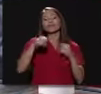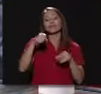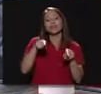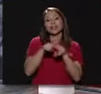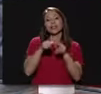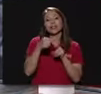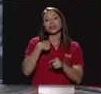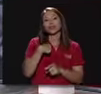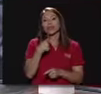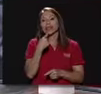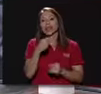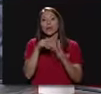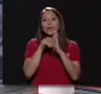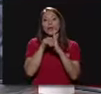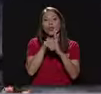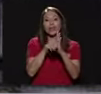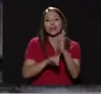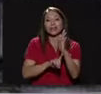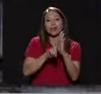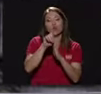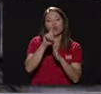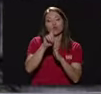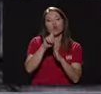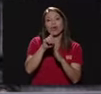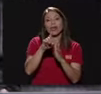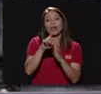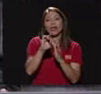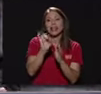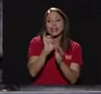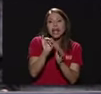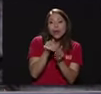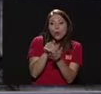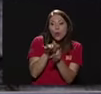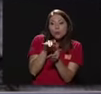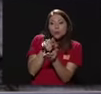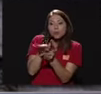tema del modelo de desarrollo que está excluyendo a cierta parte de la población.